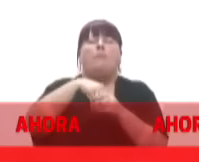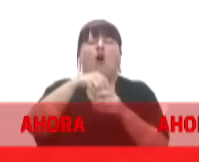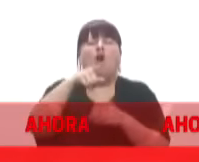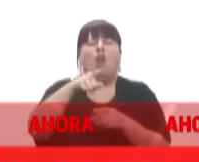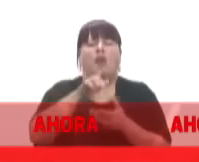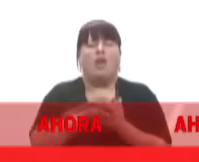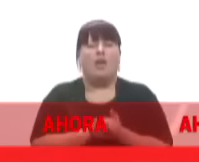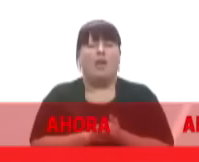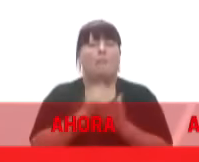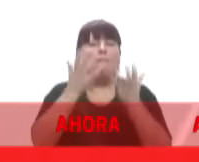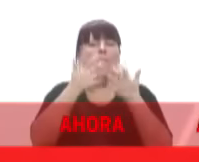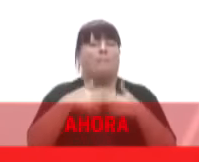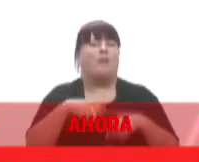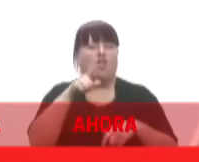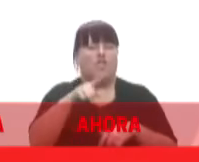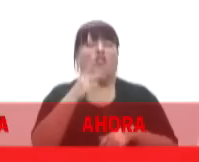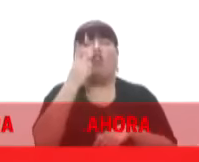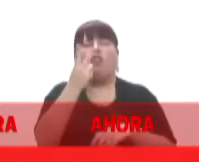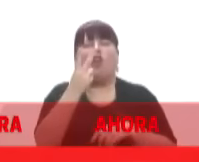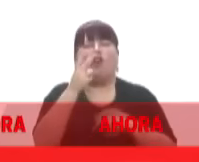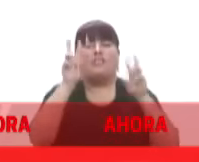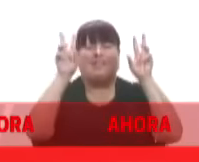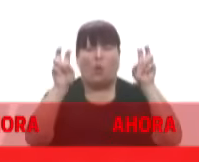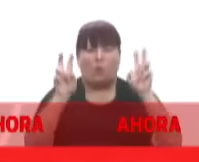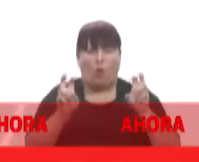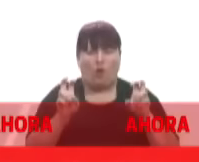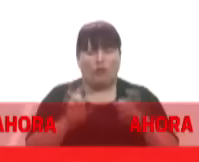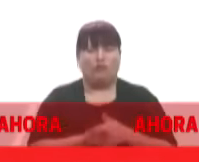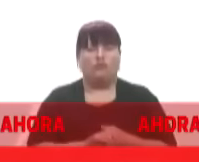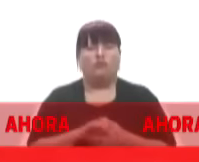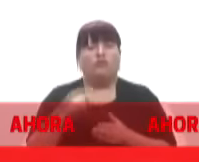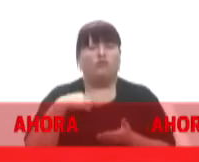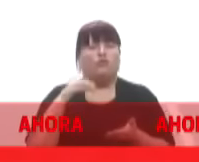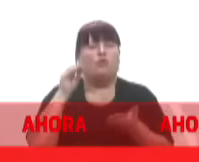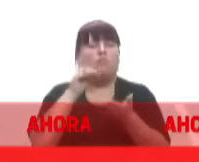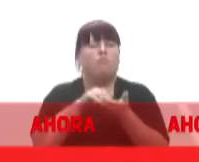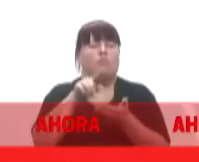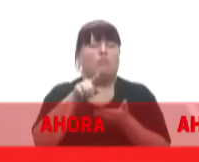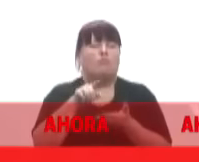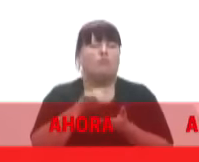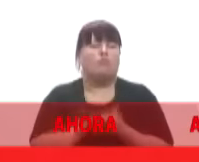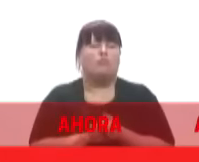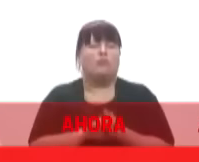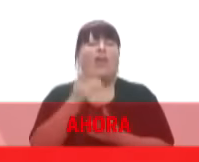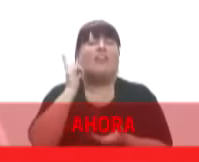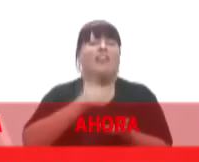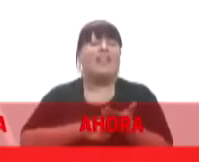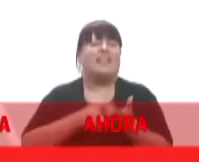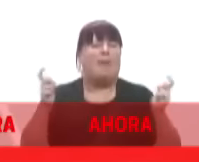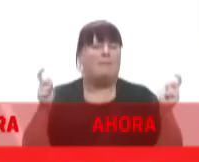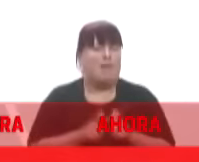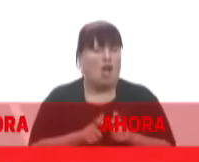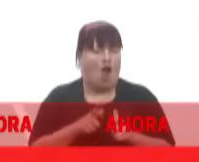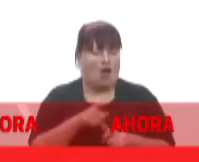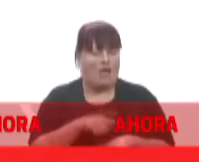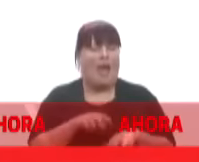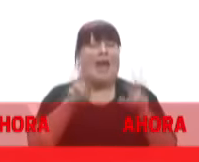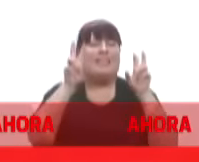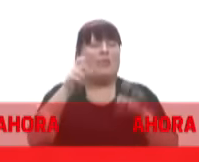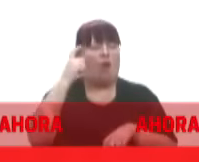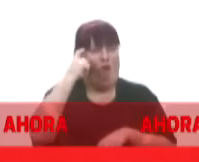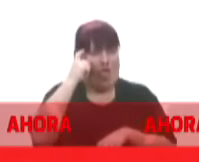al proyecto de dos títulos que yo puse en el que están en el dictamen de minoría. Son el título